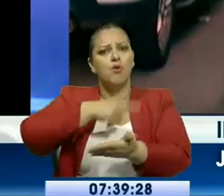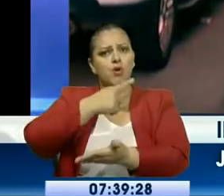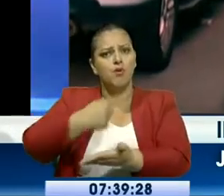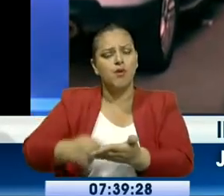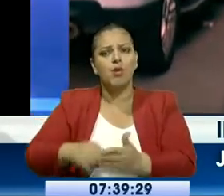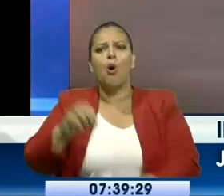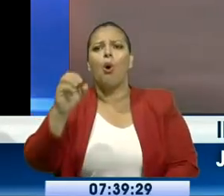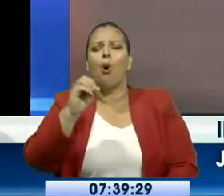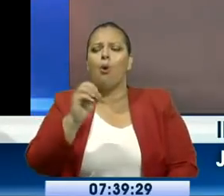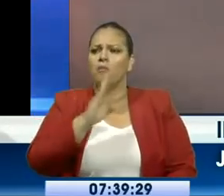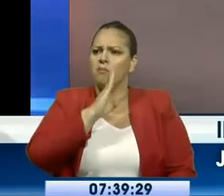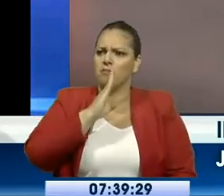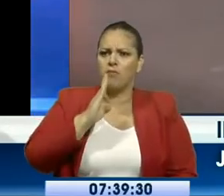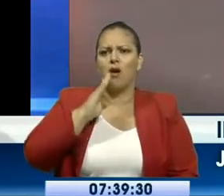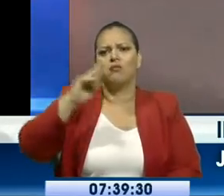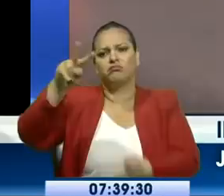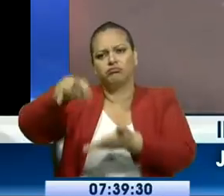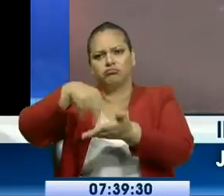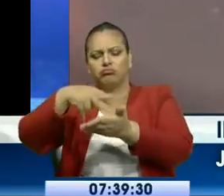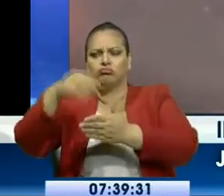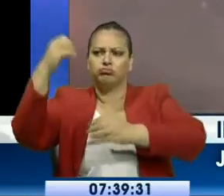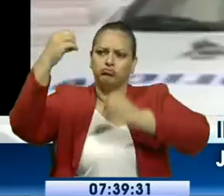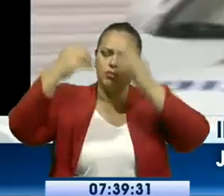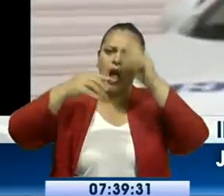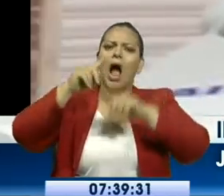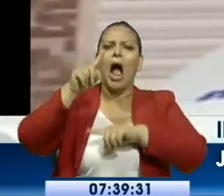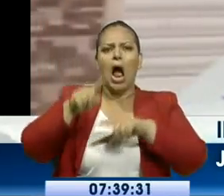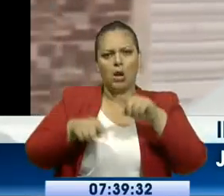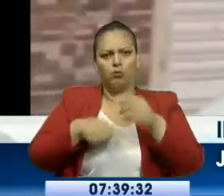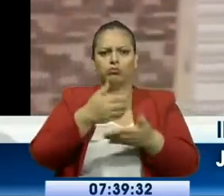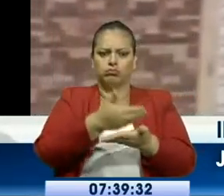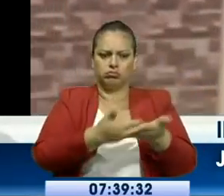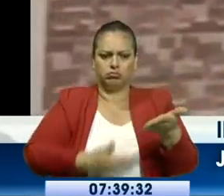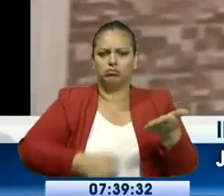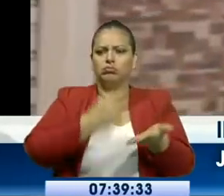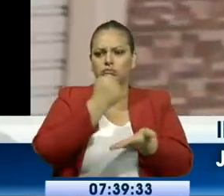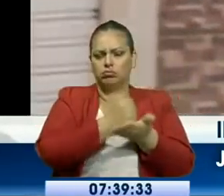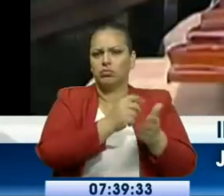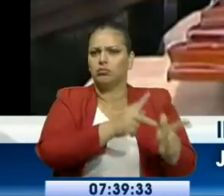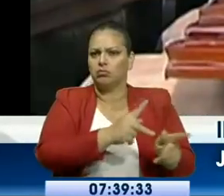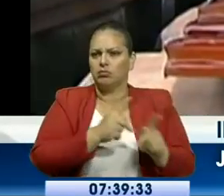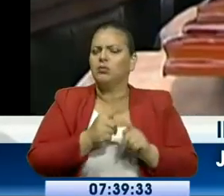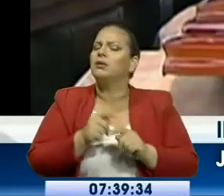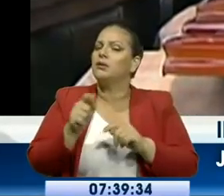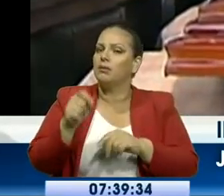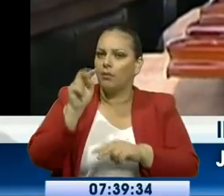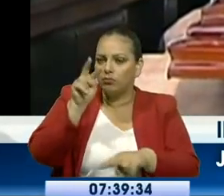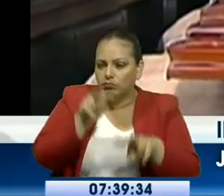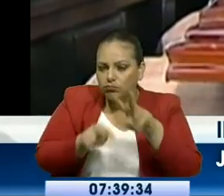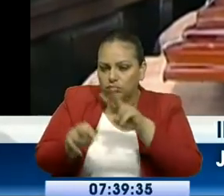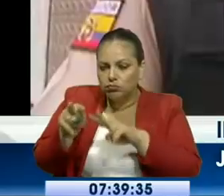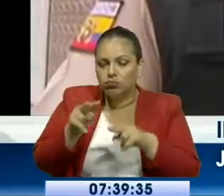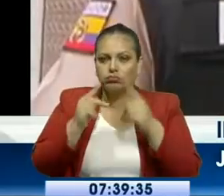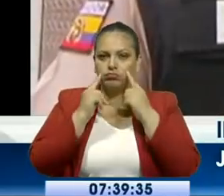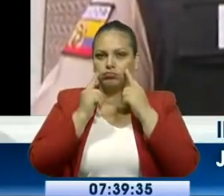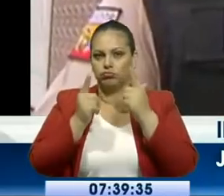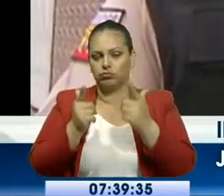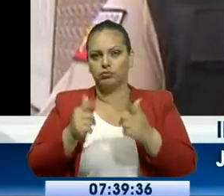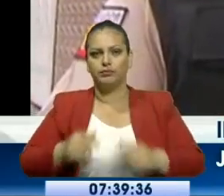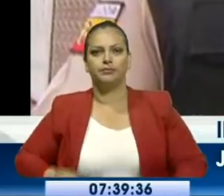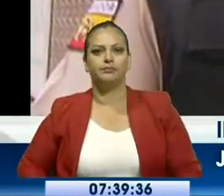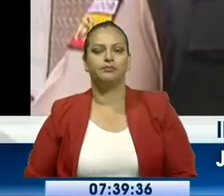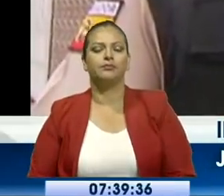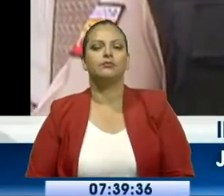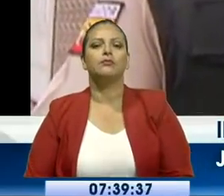que no tienen permisos o que están trabajando al margen de la ley. Las autoridades investigan esta muerte violenta. Sí existe un acompañante que